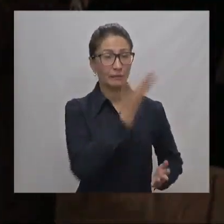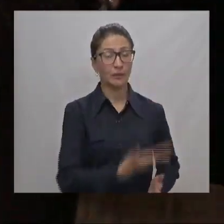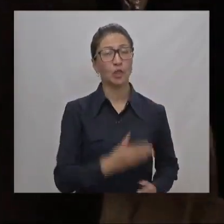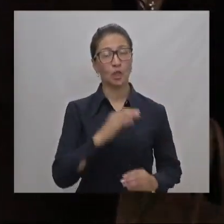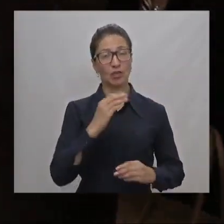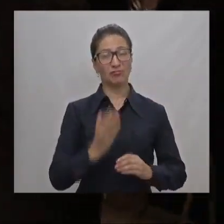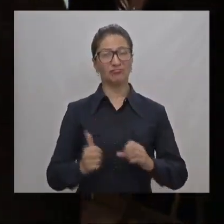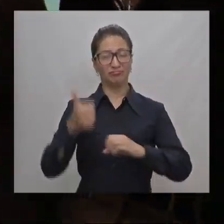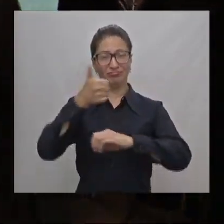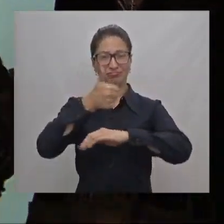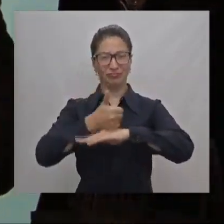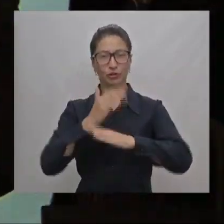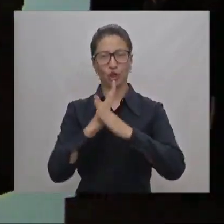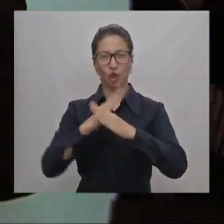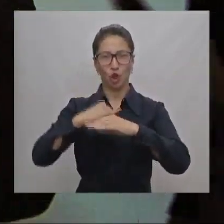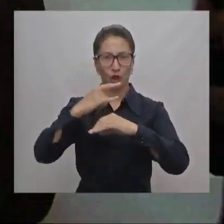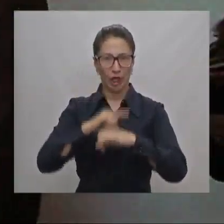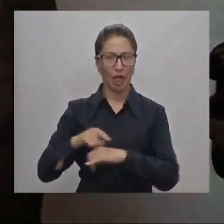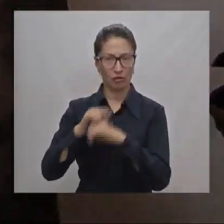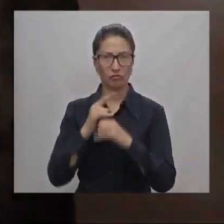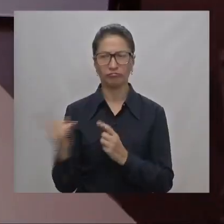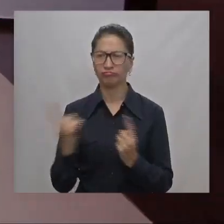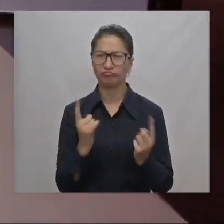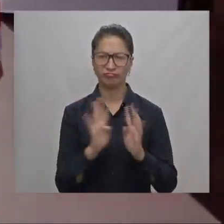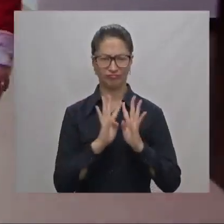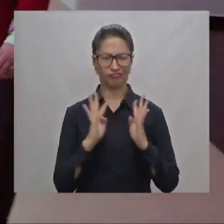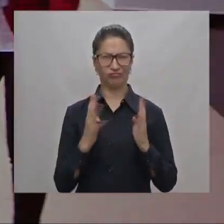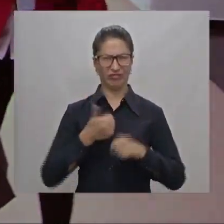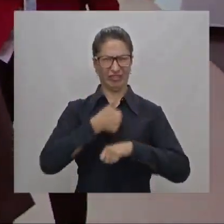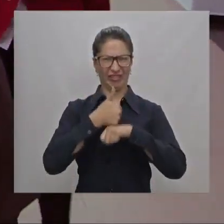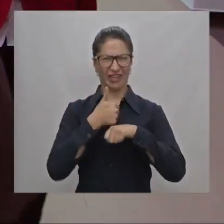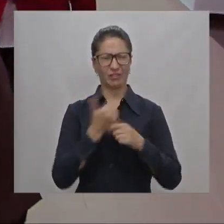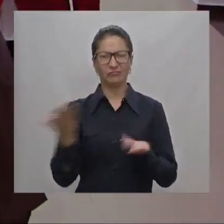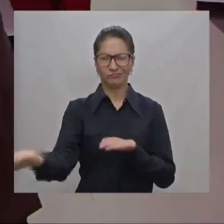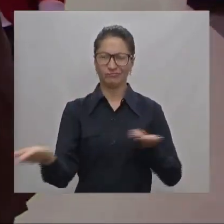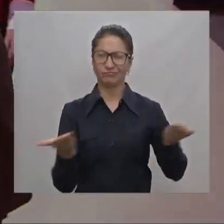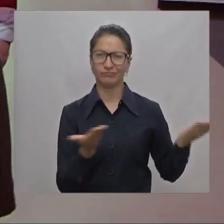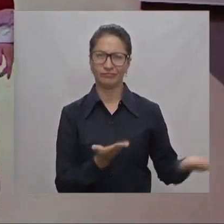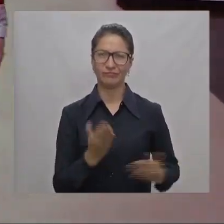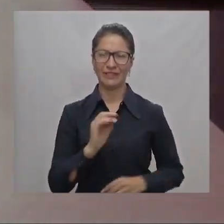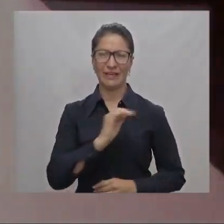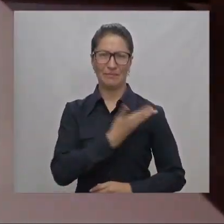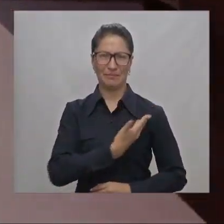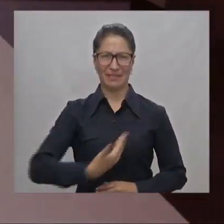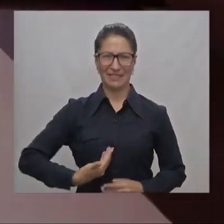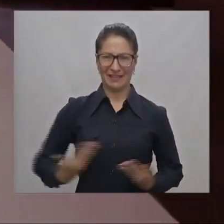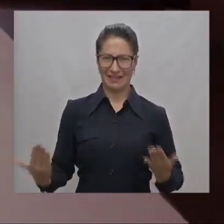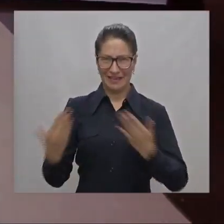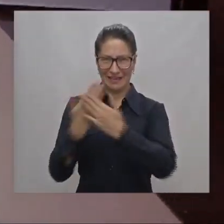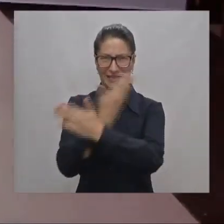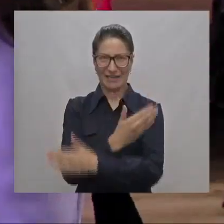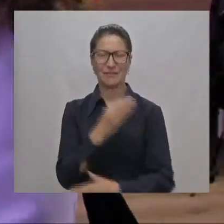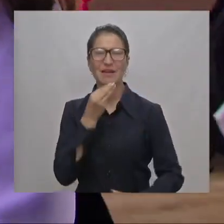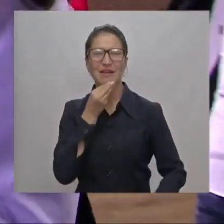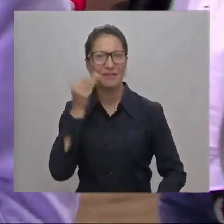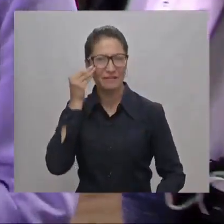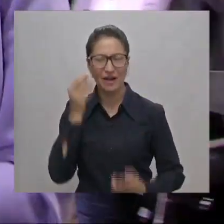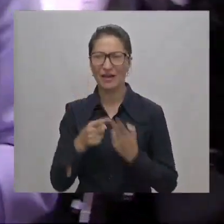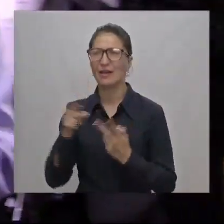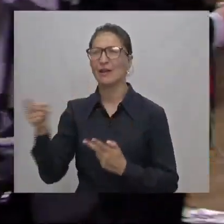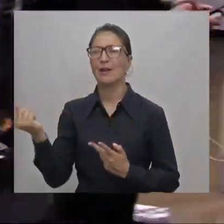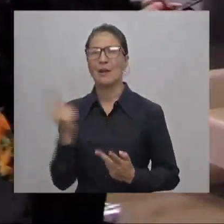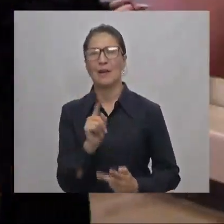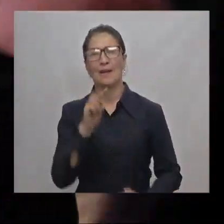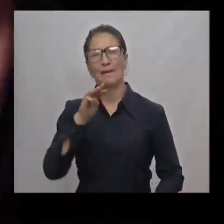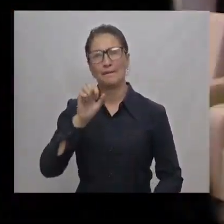Contralor General Edgardo Maya Villazón y su equipo directivo recibieron al presidente electo de Colombia, Iván Duque, y a su vicepresidenta, Marta Lucía